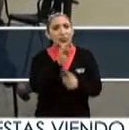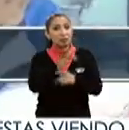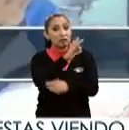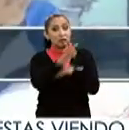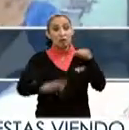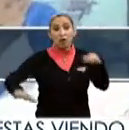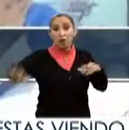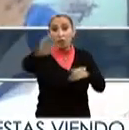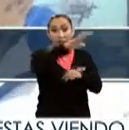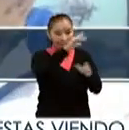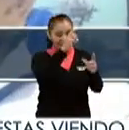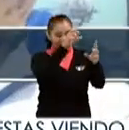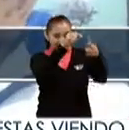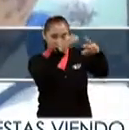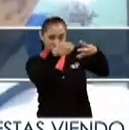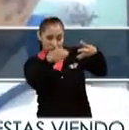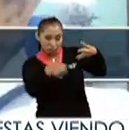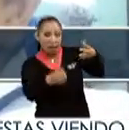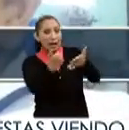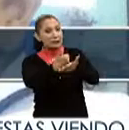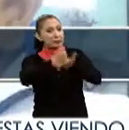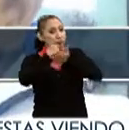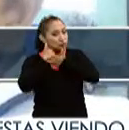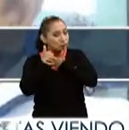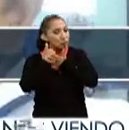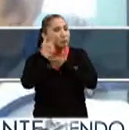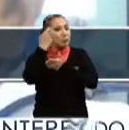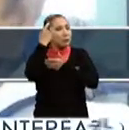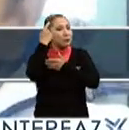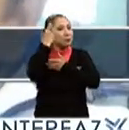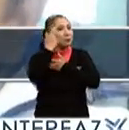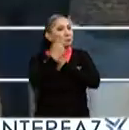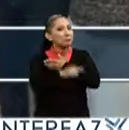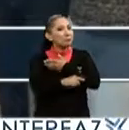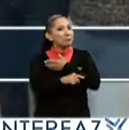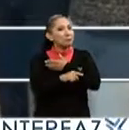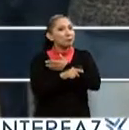todos esos aspectos ayudó a que